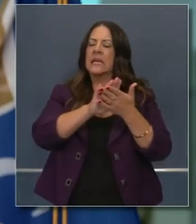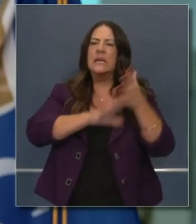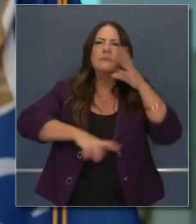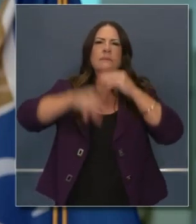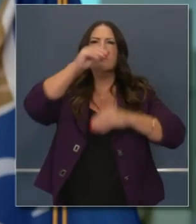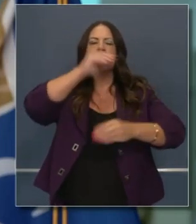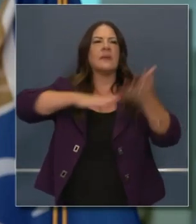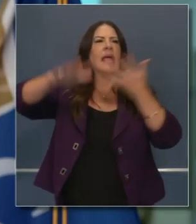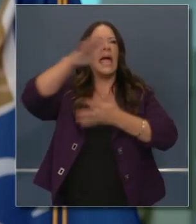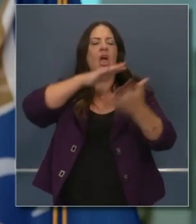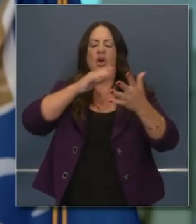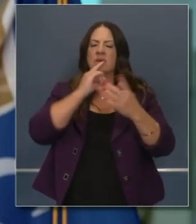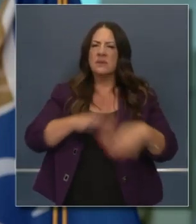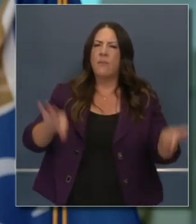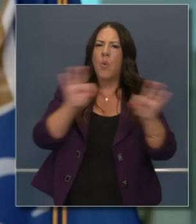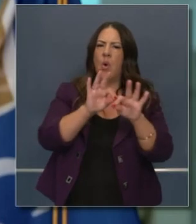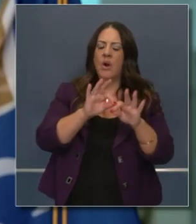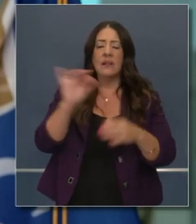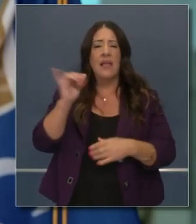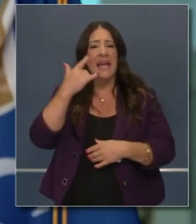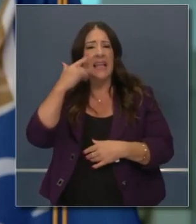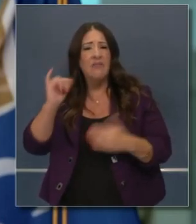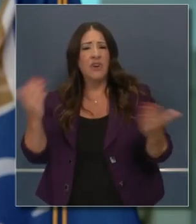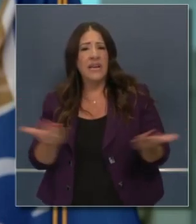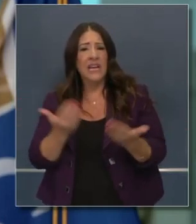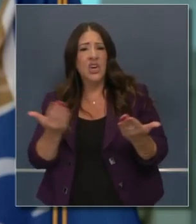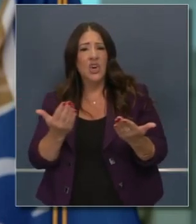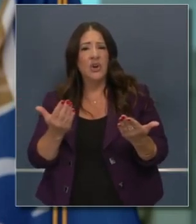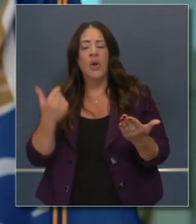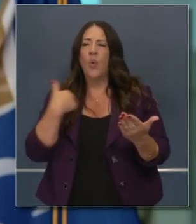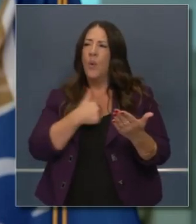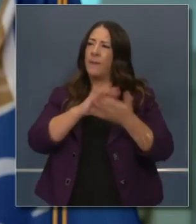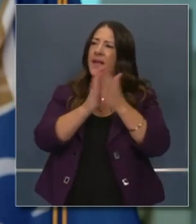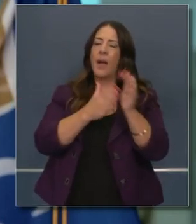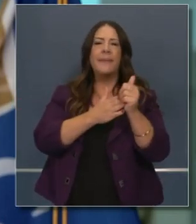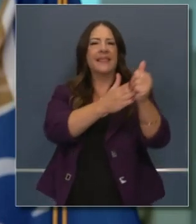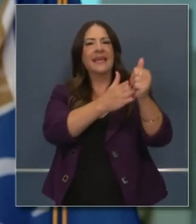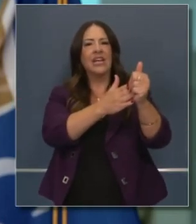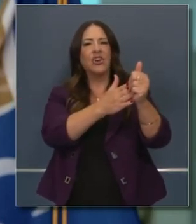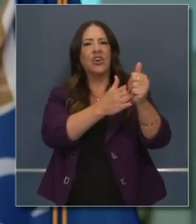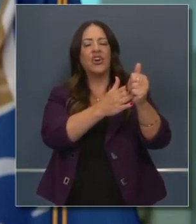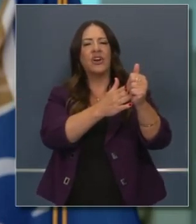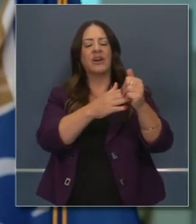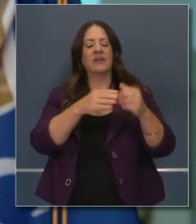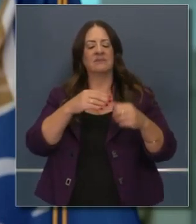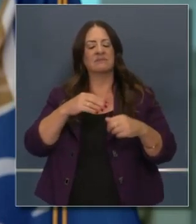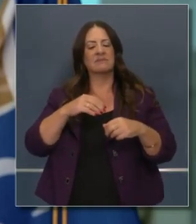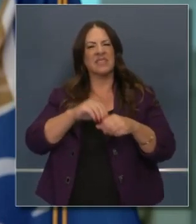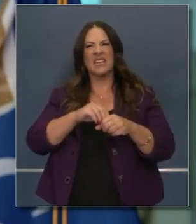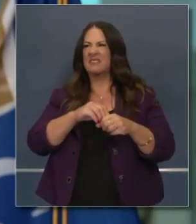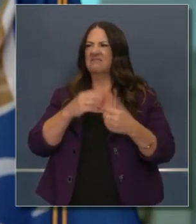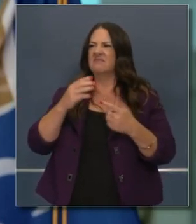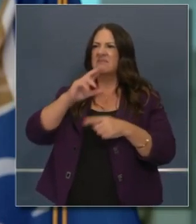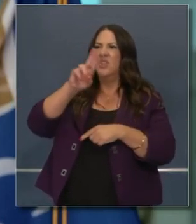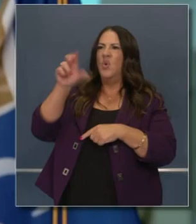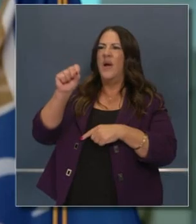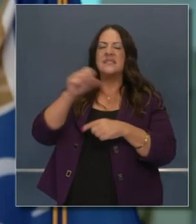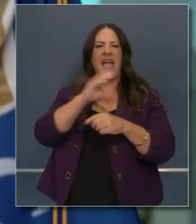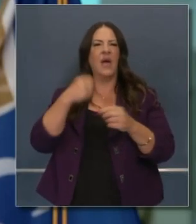agua limpia. Perdón, la capacidad de los estados como California de continuamente